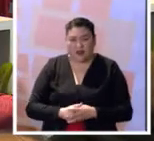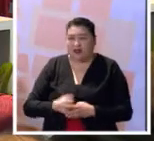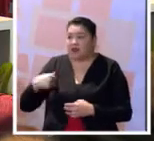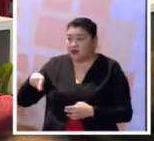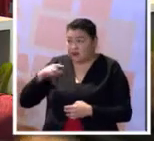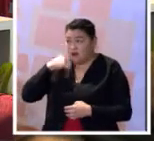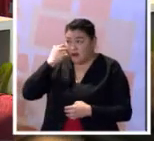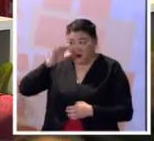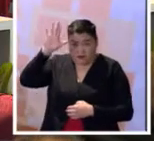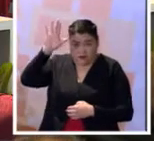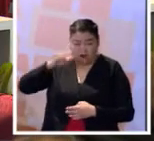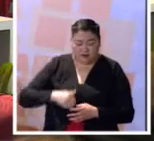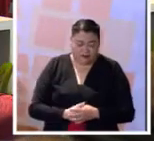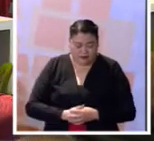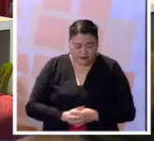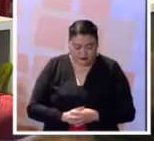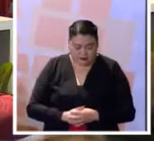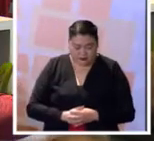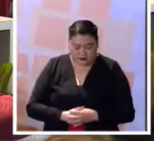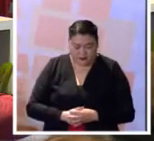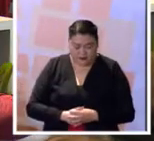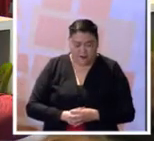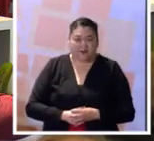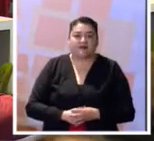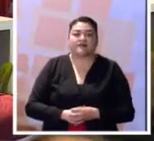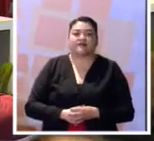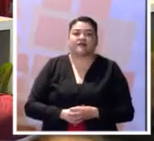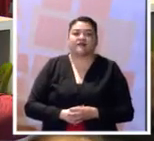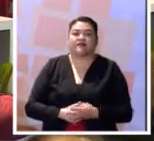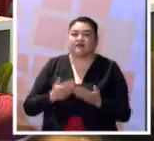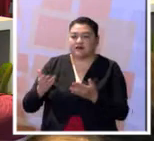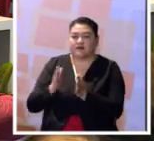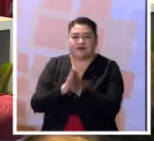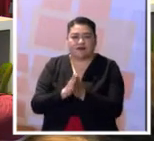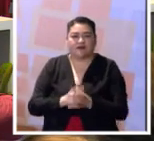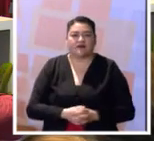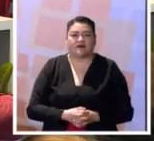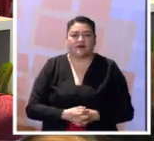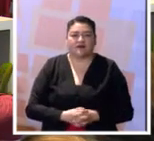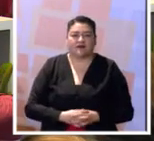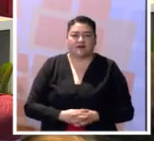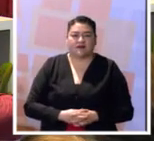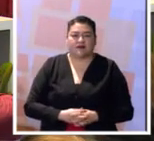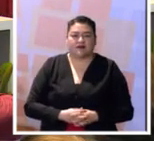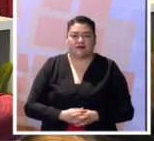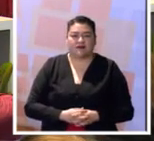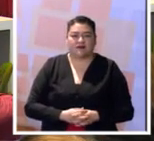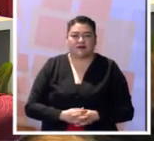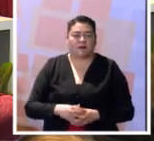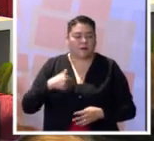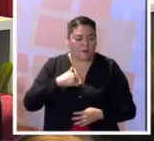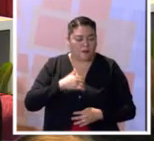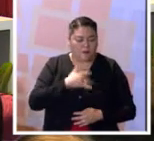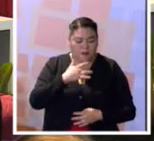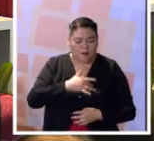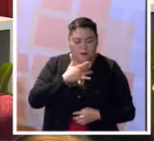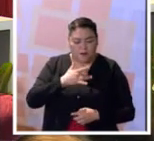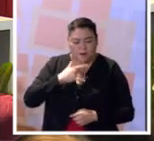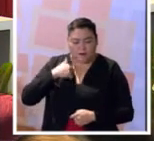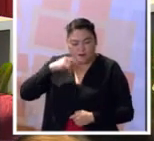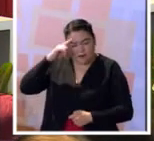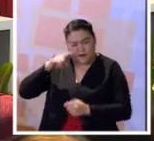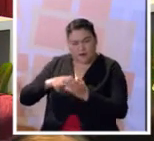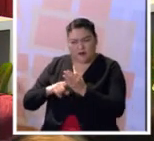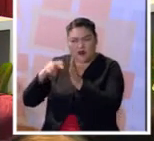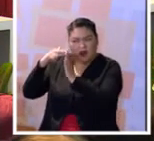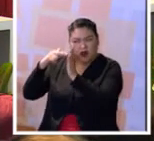pregunta? Muy bien. Por favor, Tatiana. A mí también me parece que no debiera